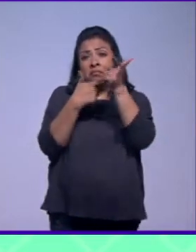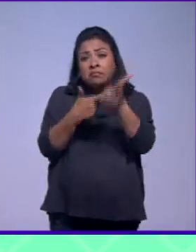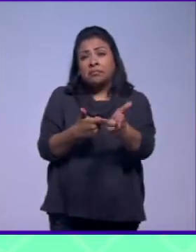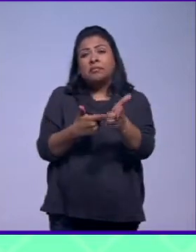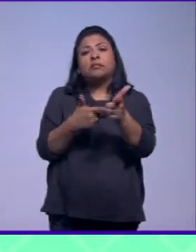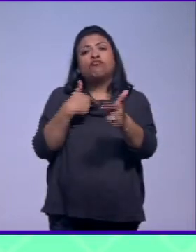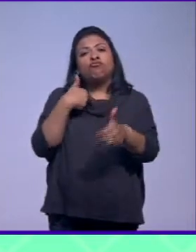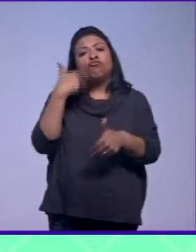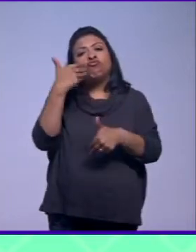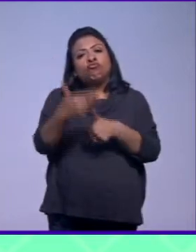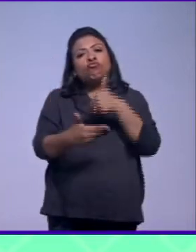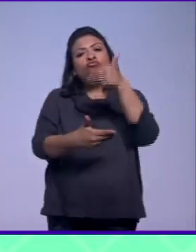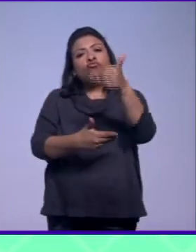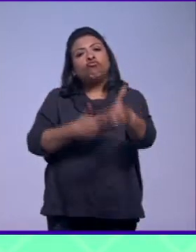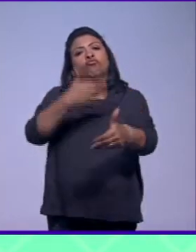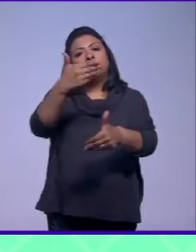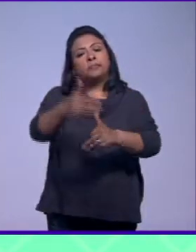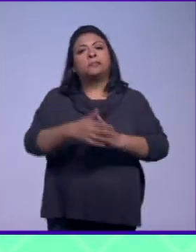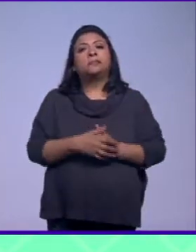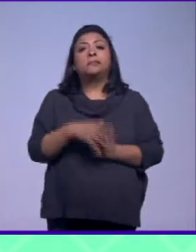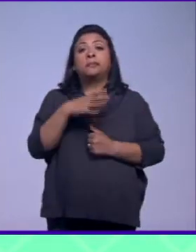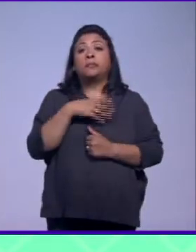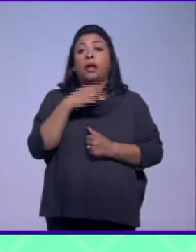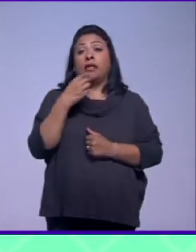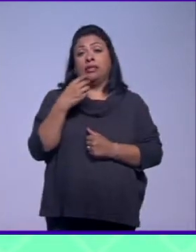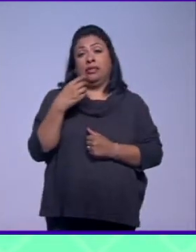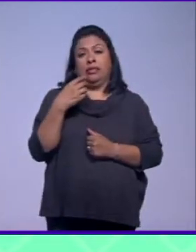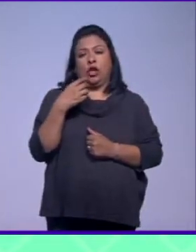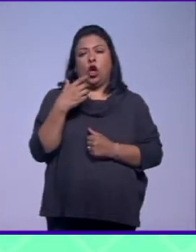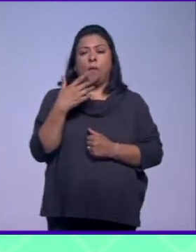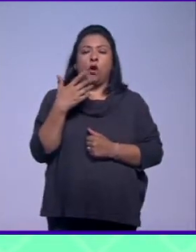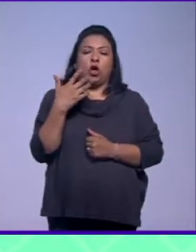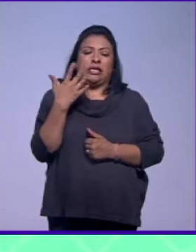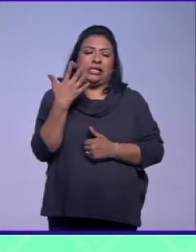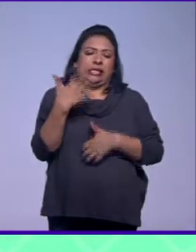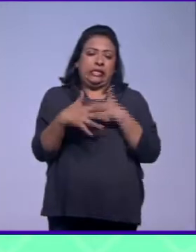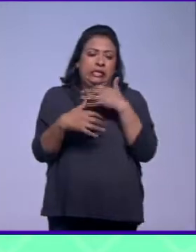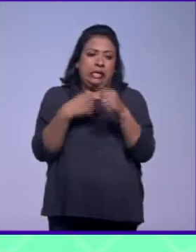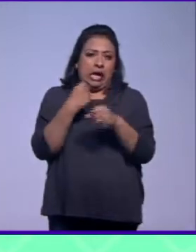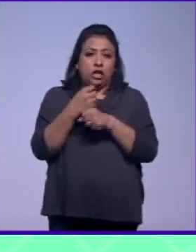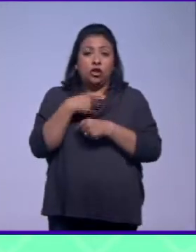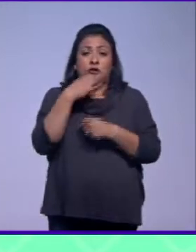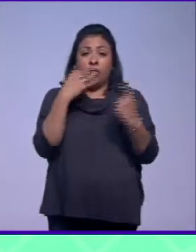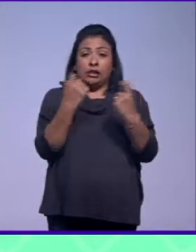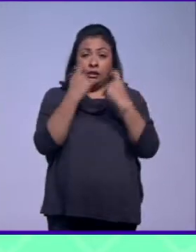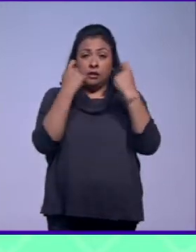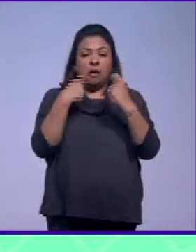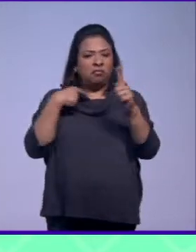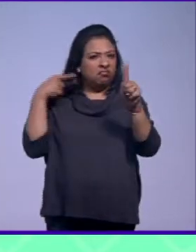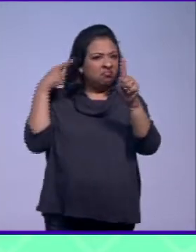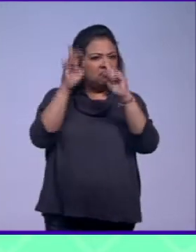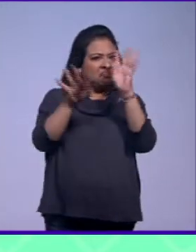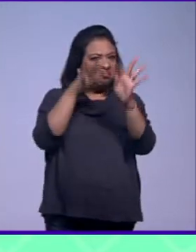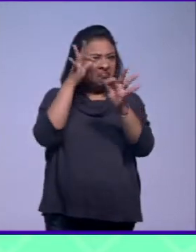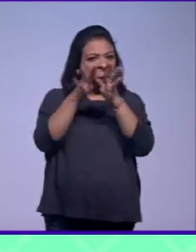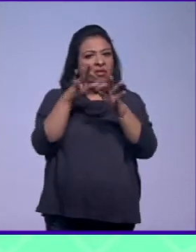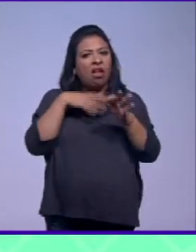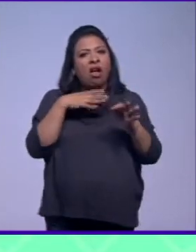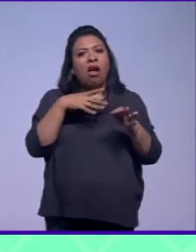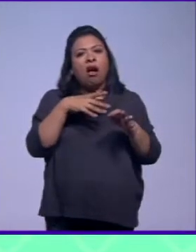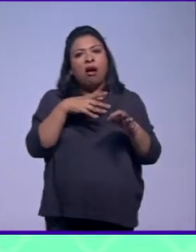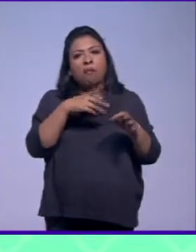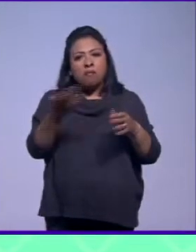continuidad a lo largo de esos tres lustros el festival ollin kan ha cumplido cabalmente con su objetivo de formar nuevos públicos